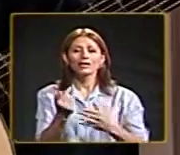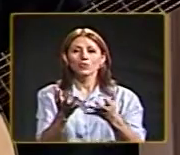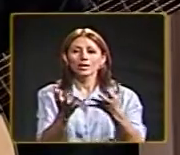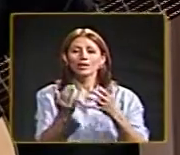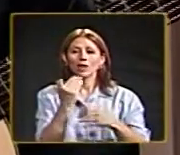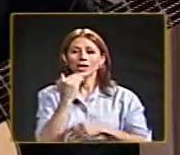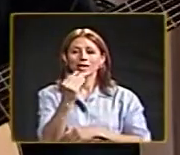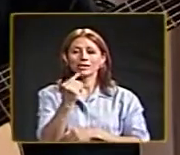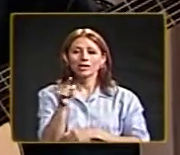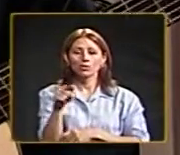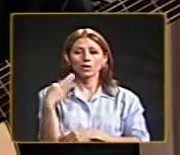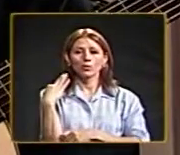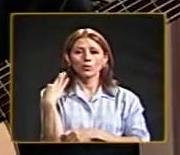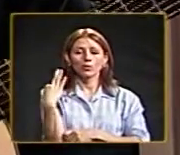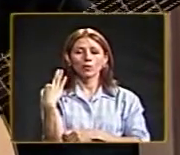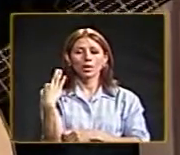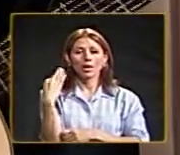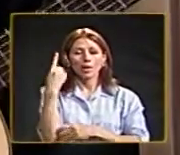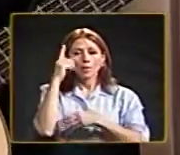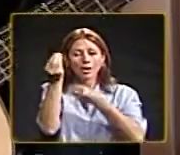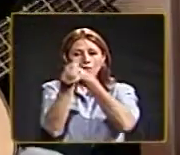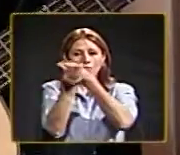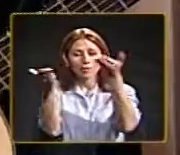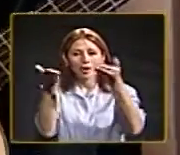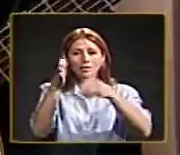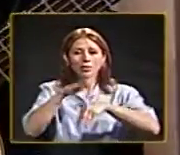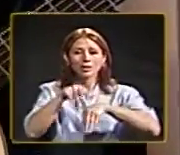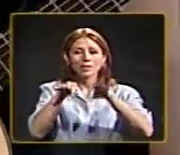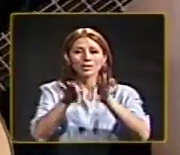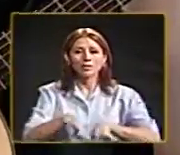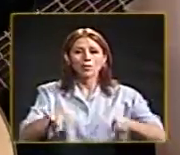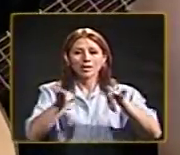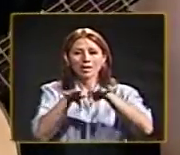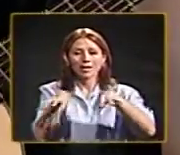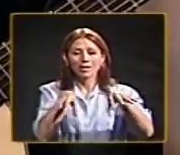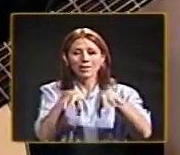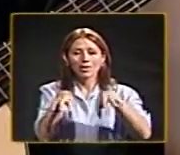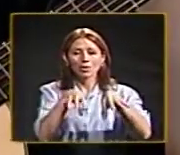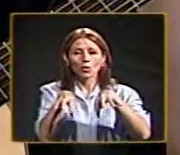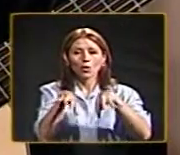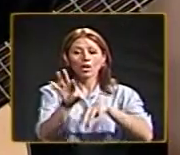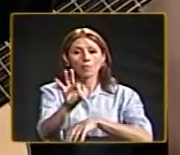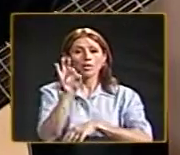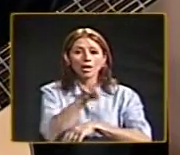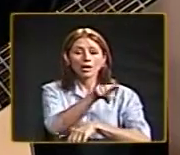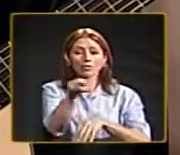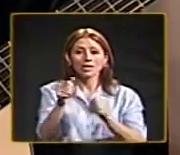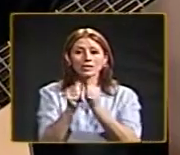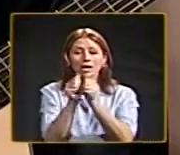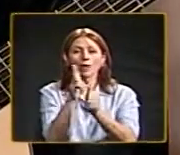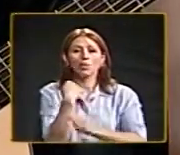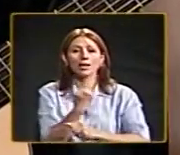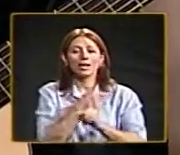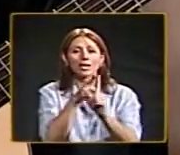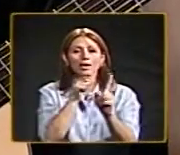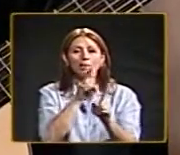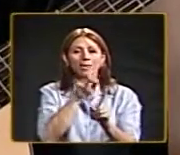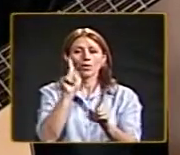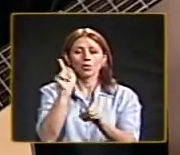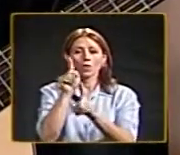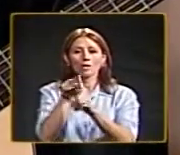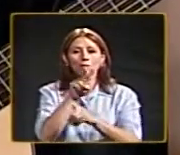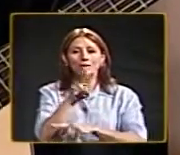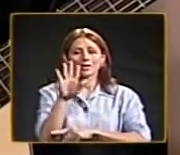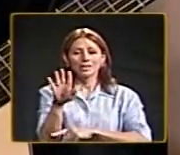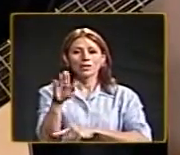agradecerle la invitación de Roberto. Para eso estamos. Para informar al público sobre este importante evento, invitar al público a que nos acompañen del 21 al 25